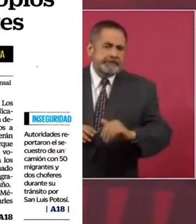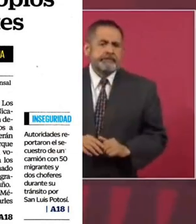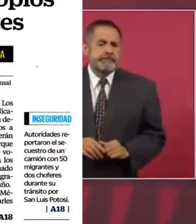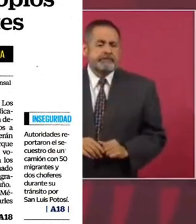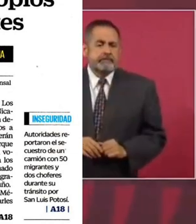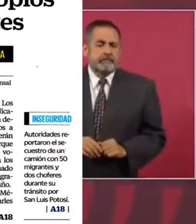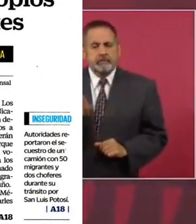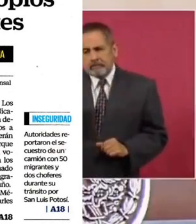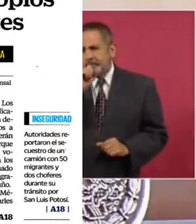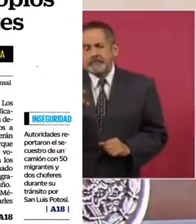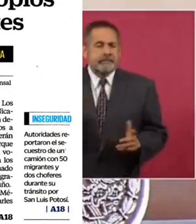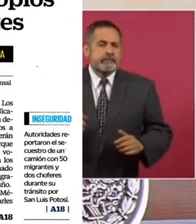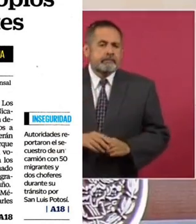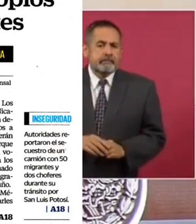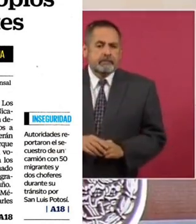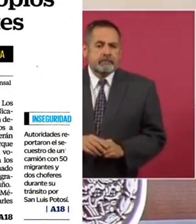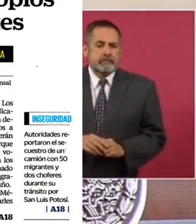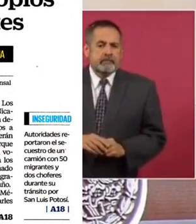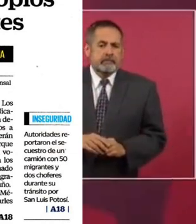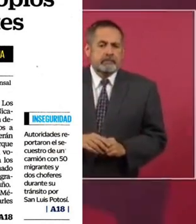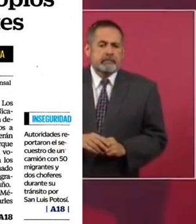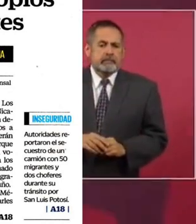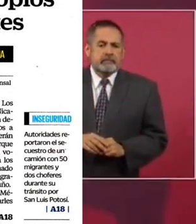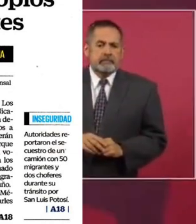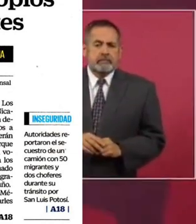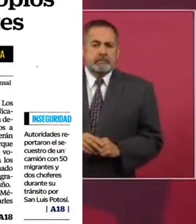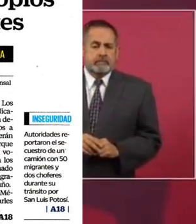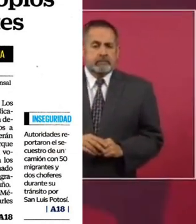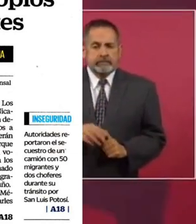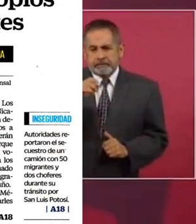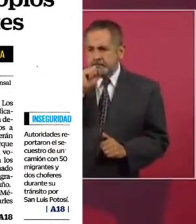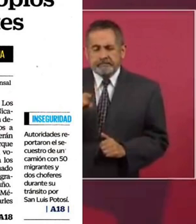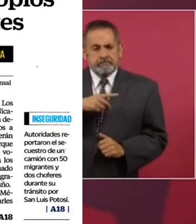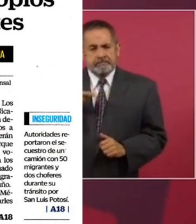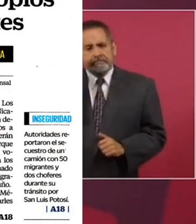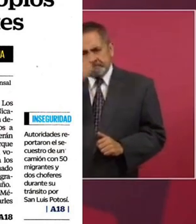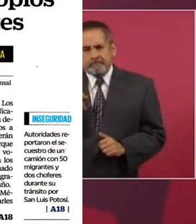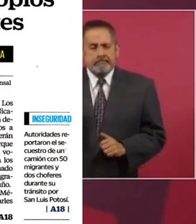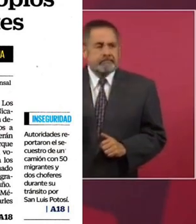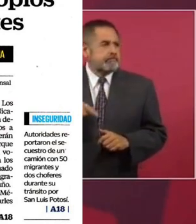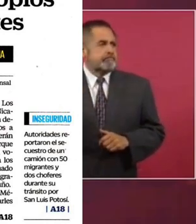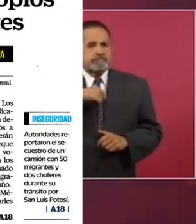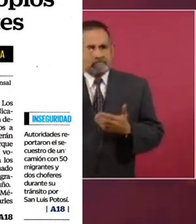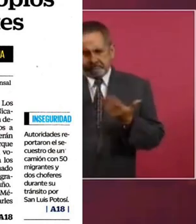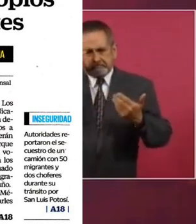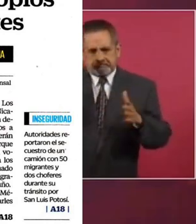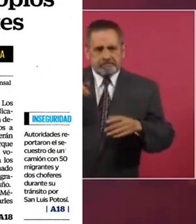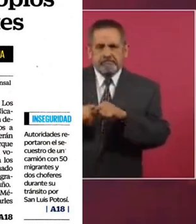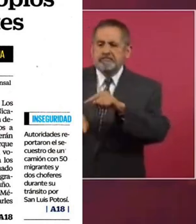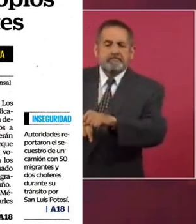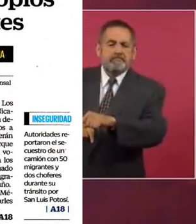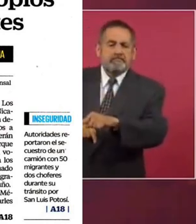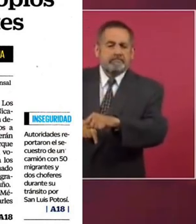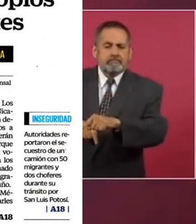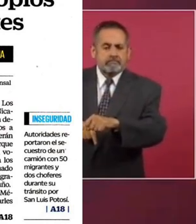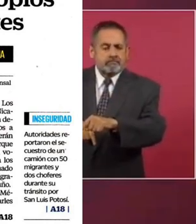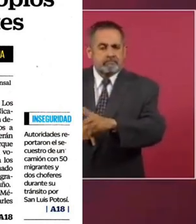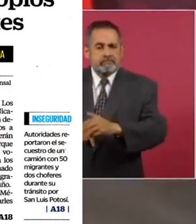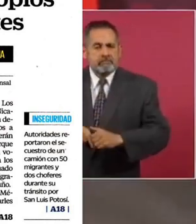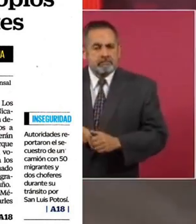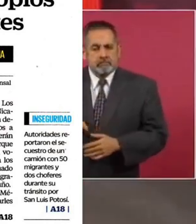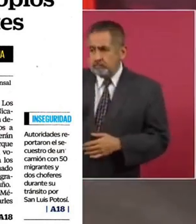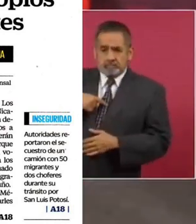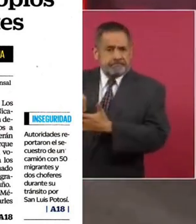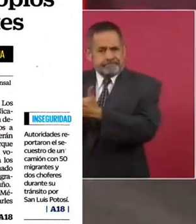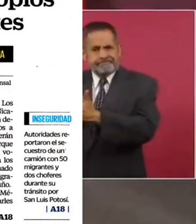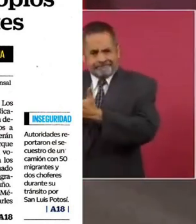humanos, pero también se tiene que saber, que a veces se desconoce, por nuestra